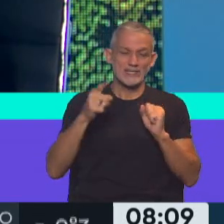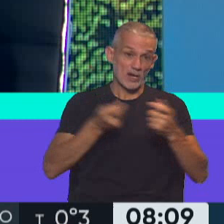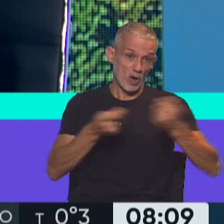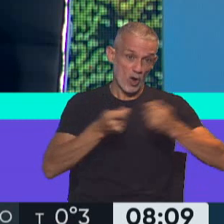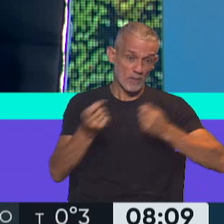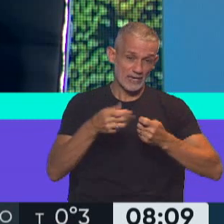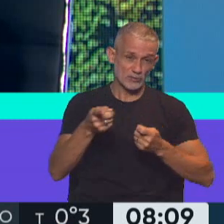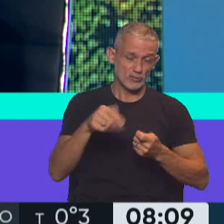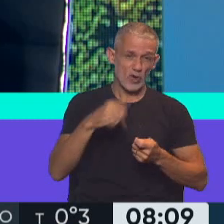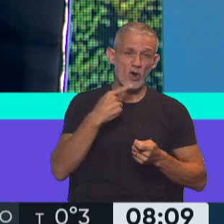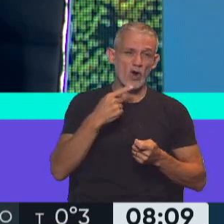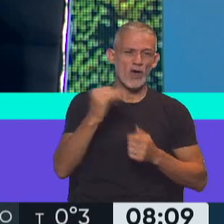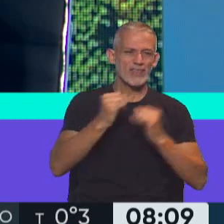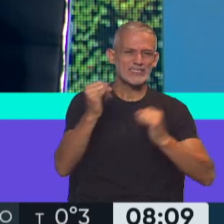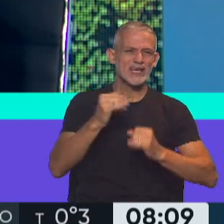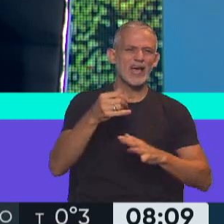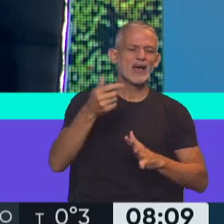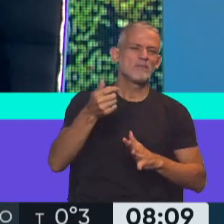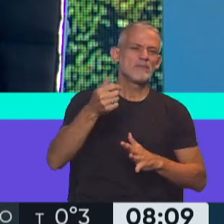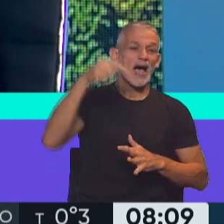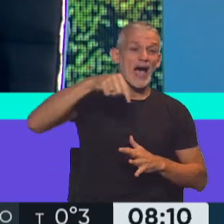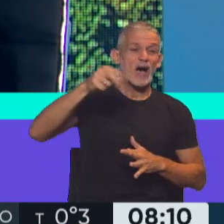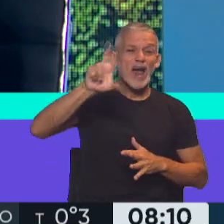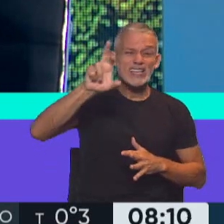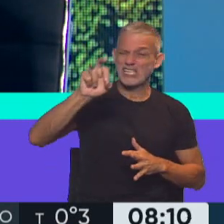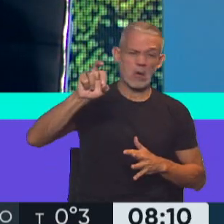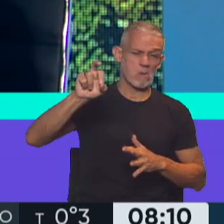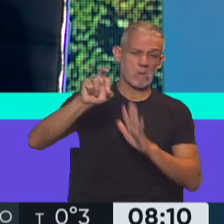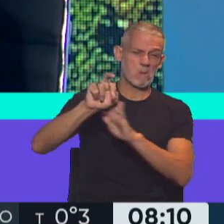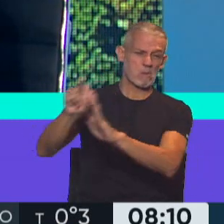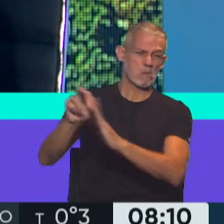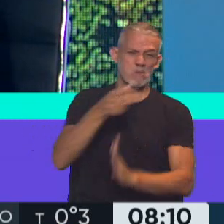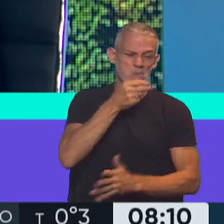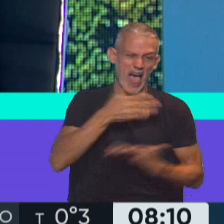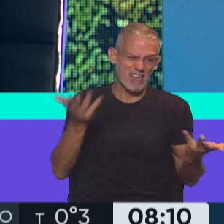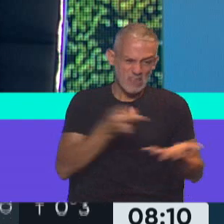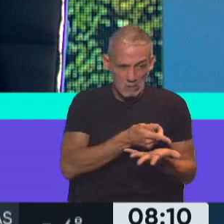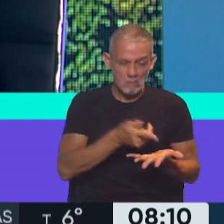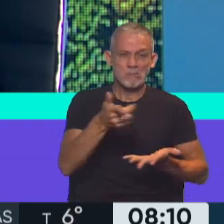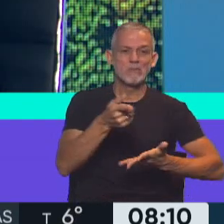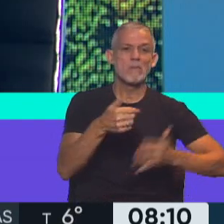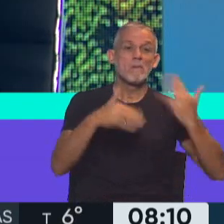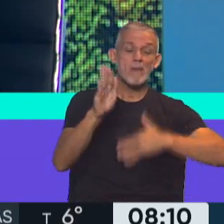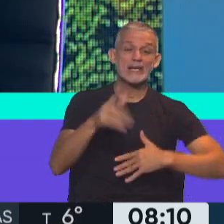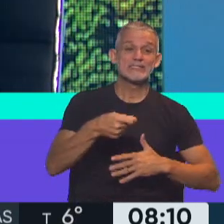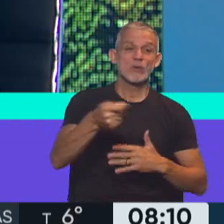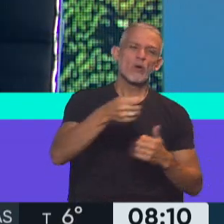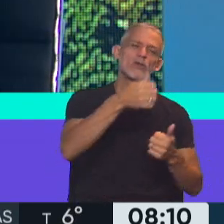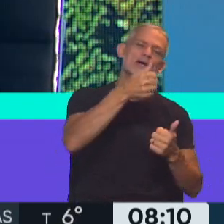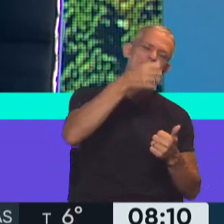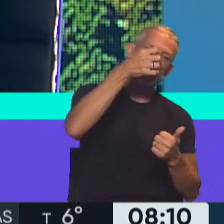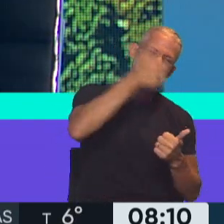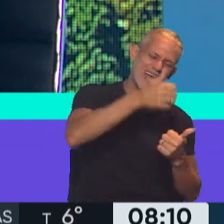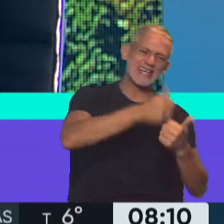Comercio Interior nos decía, ¿no?, que el A30 prácticamente no se usó, ¿no? Fue siempre mucho más las cuotas A6,